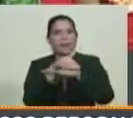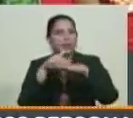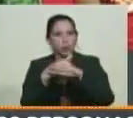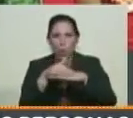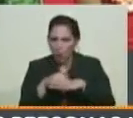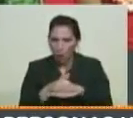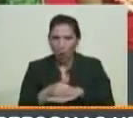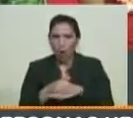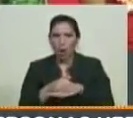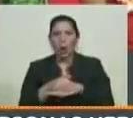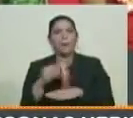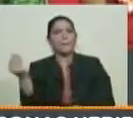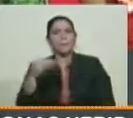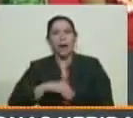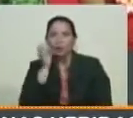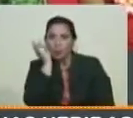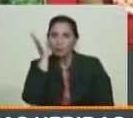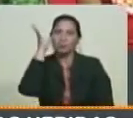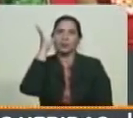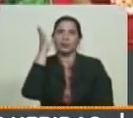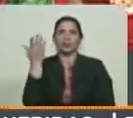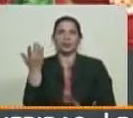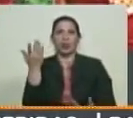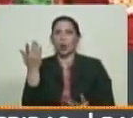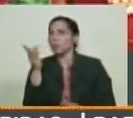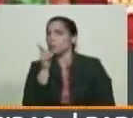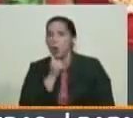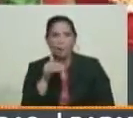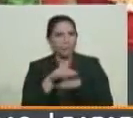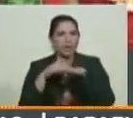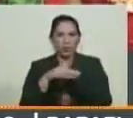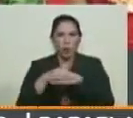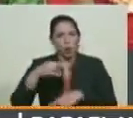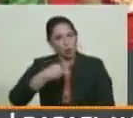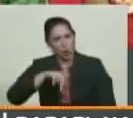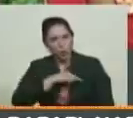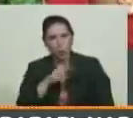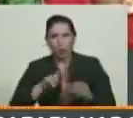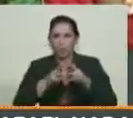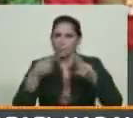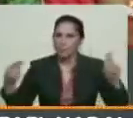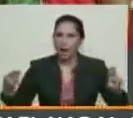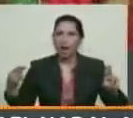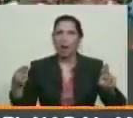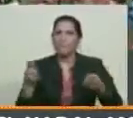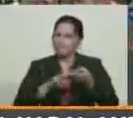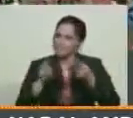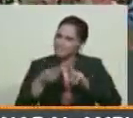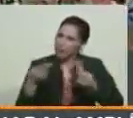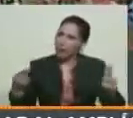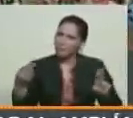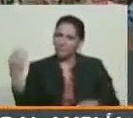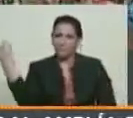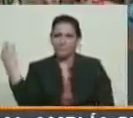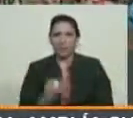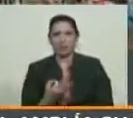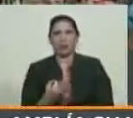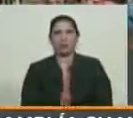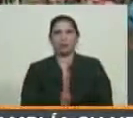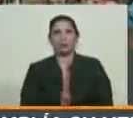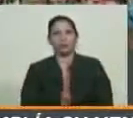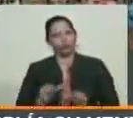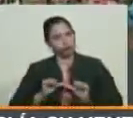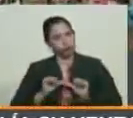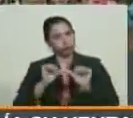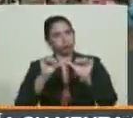más conspiraciones, para que no vuelva a haber perdones. Nosotros queremos paz y queremos una paz verdadera, una paz duradera.